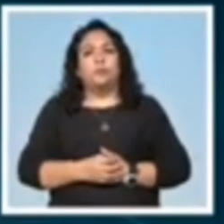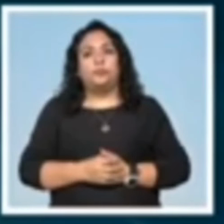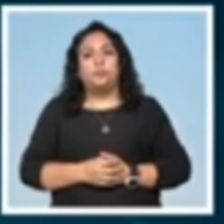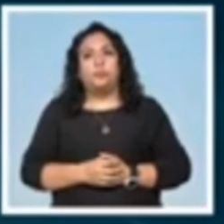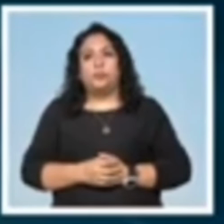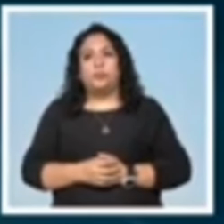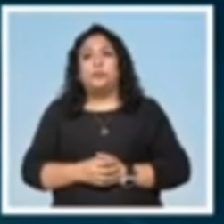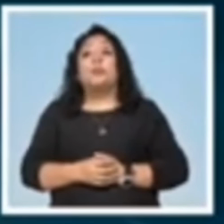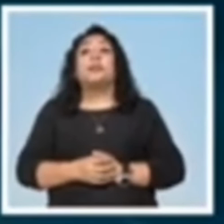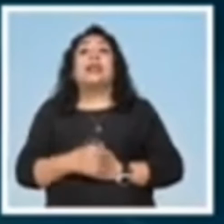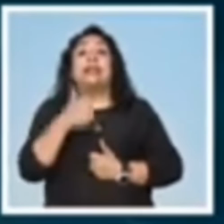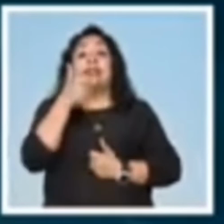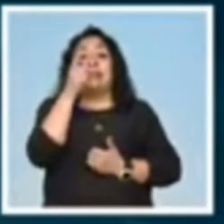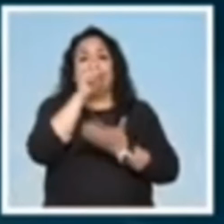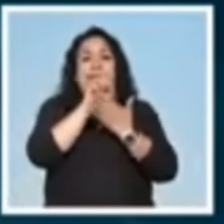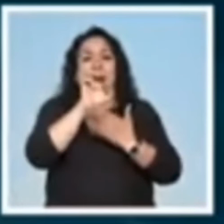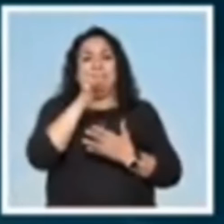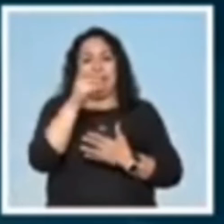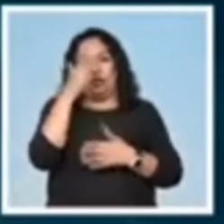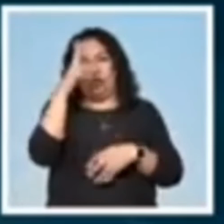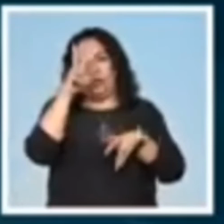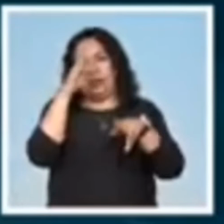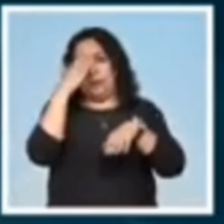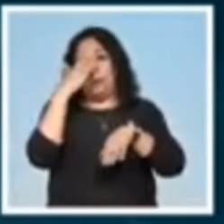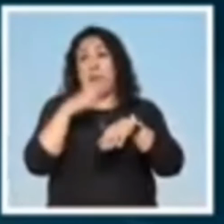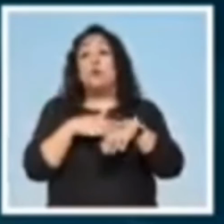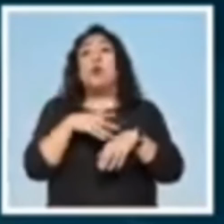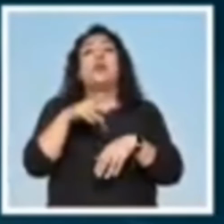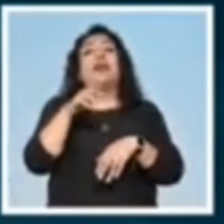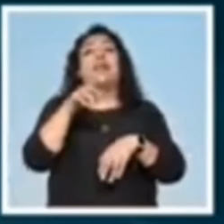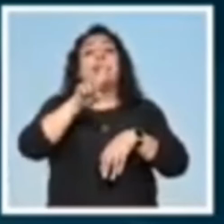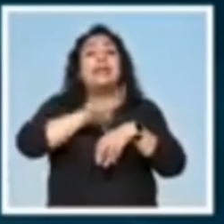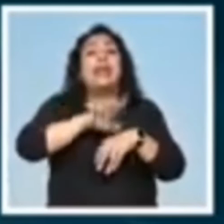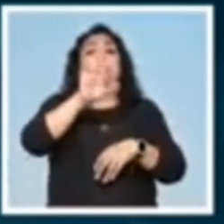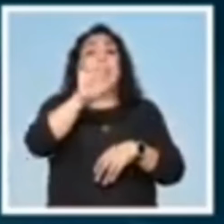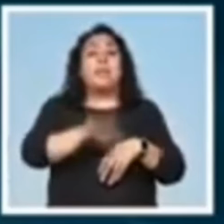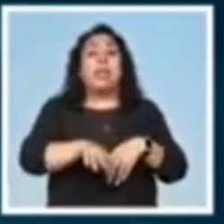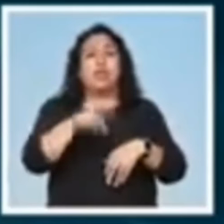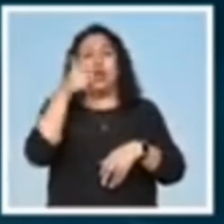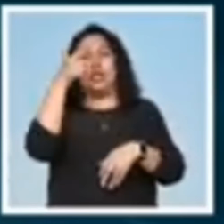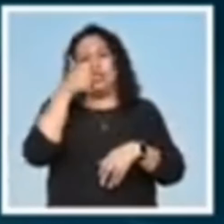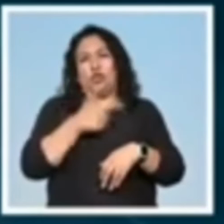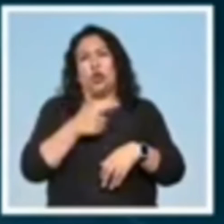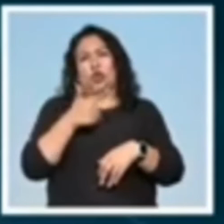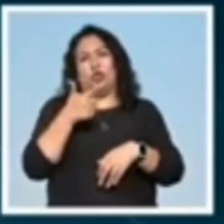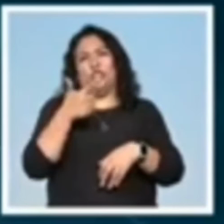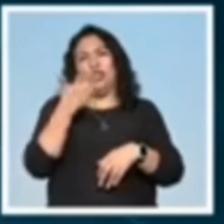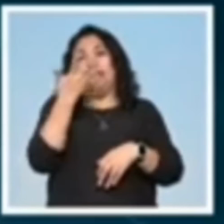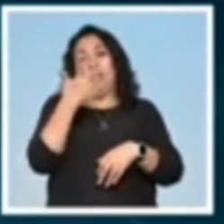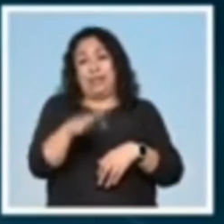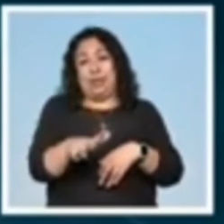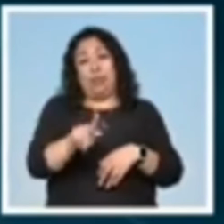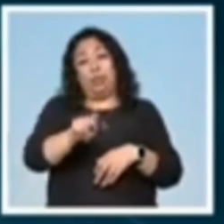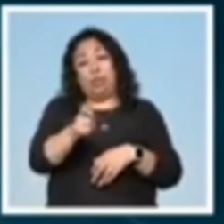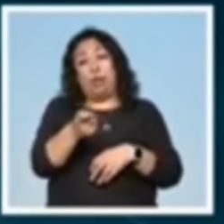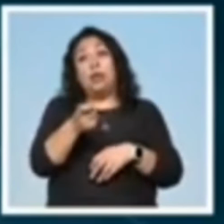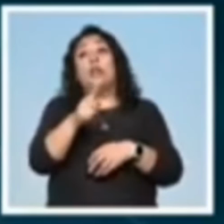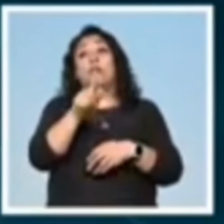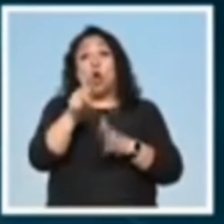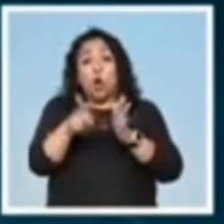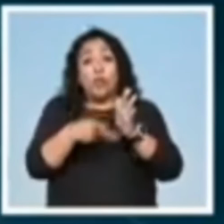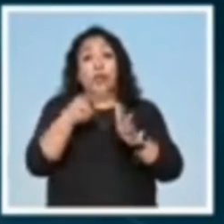ser seis ensayos sobre la memoria se transmite todos los miércoles a las 10 de la noche Y se repite a las 11 de la